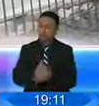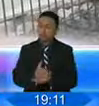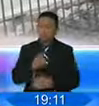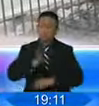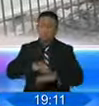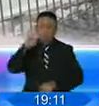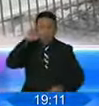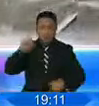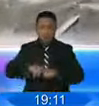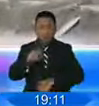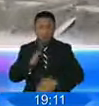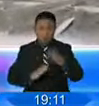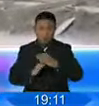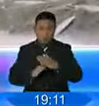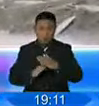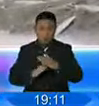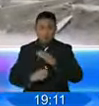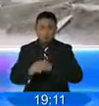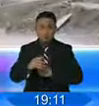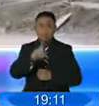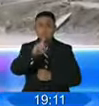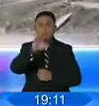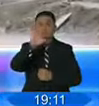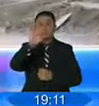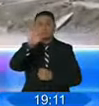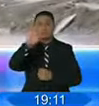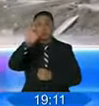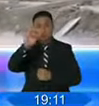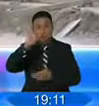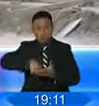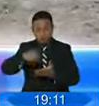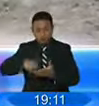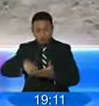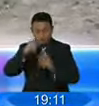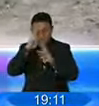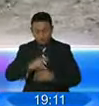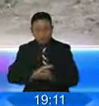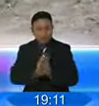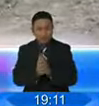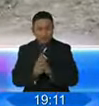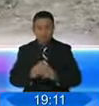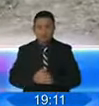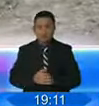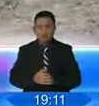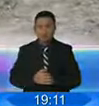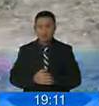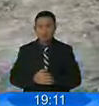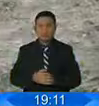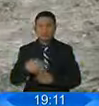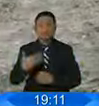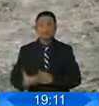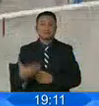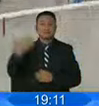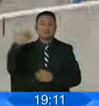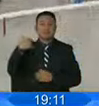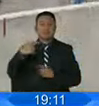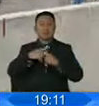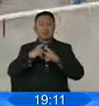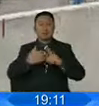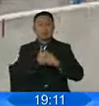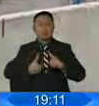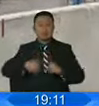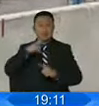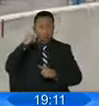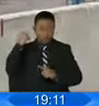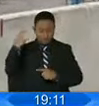el acuerdo de paz firmado en 1998. Esta obra comenzó días antes de que finalice el mandato del expresidente